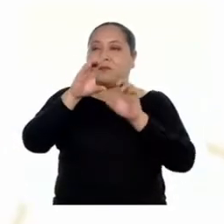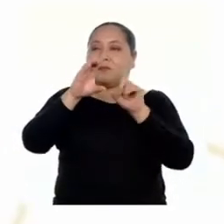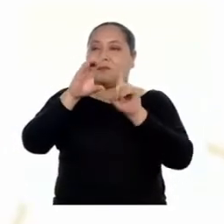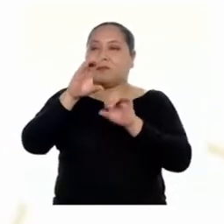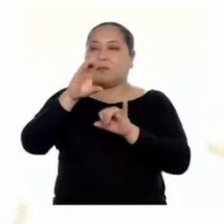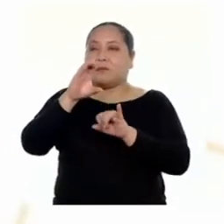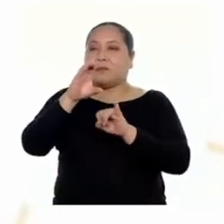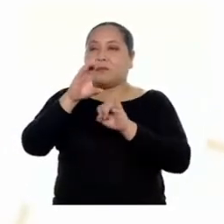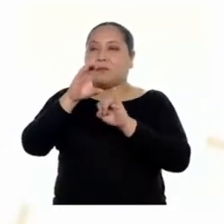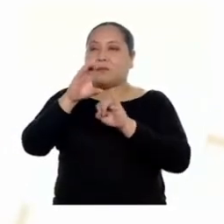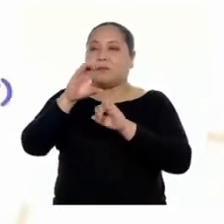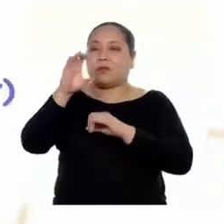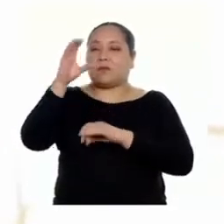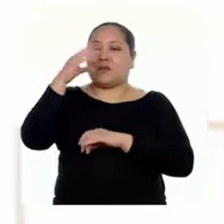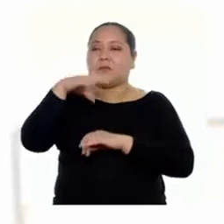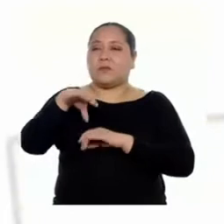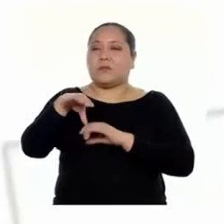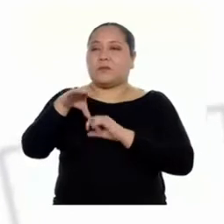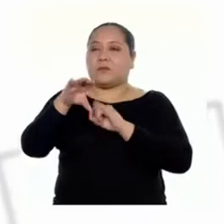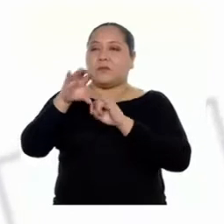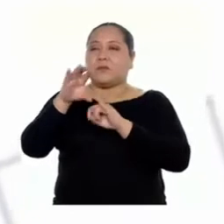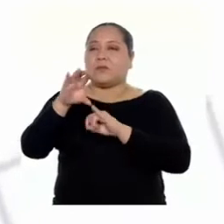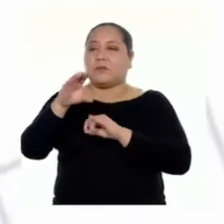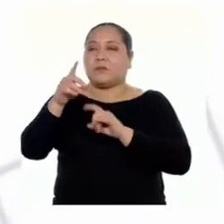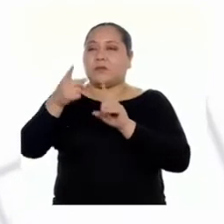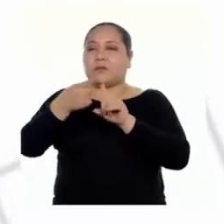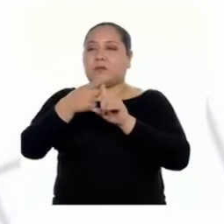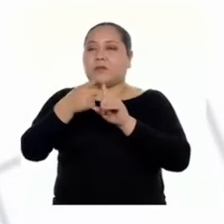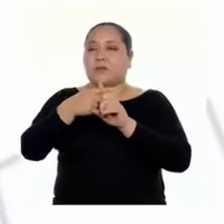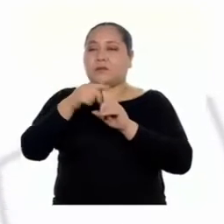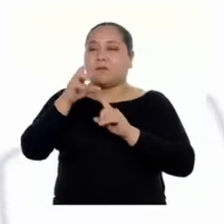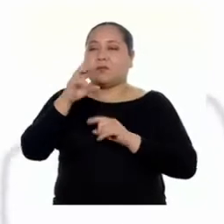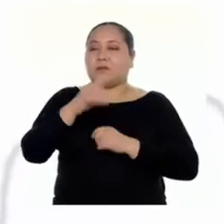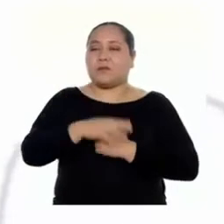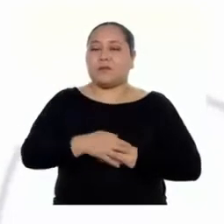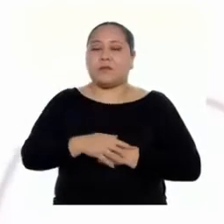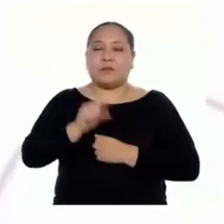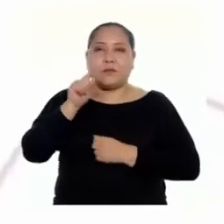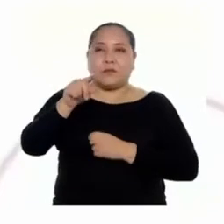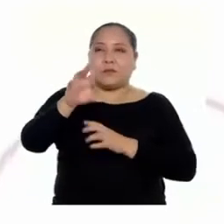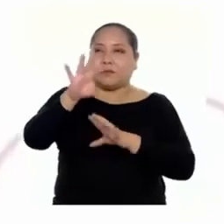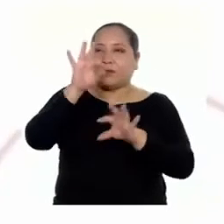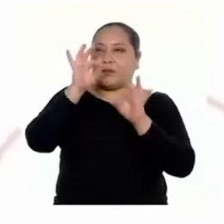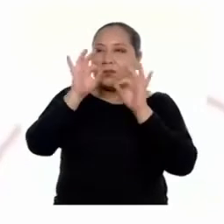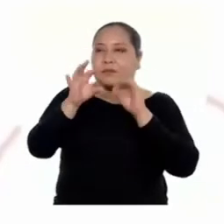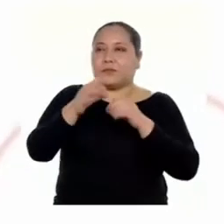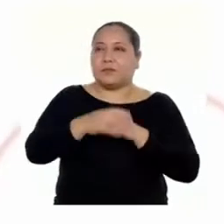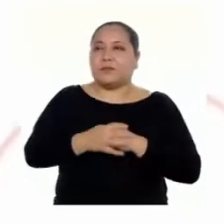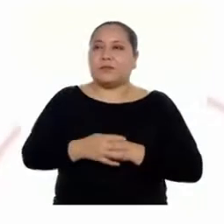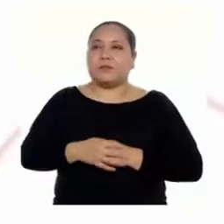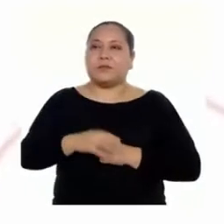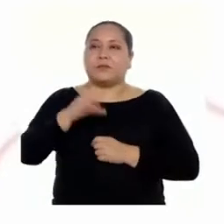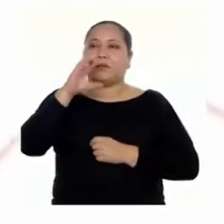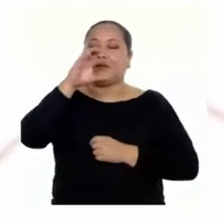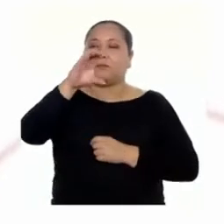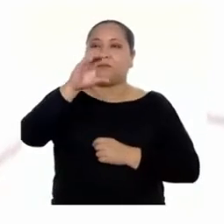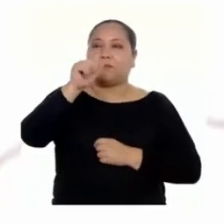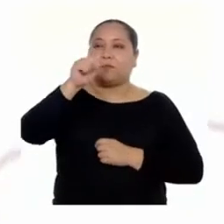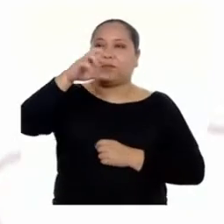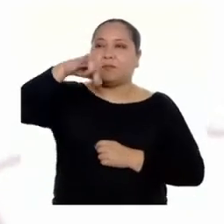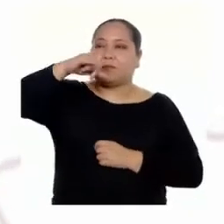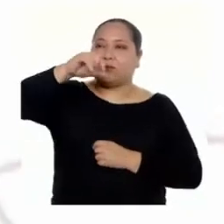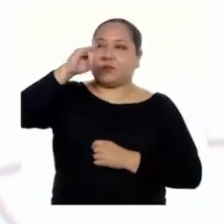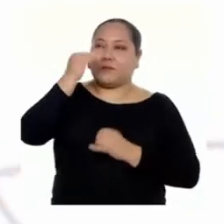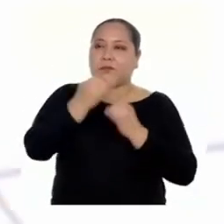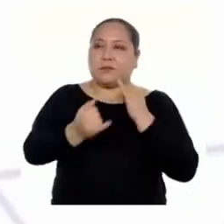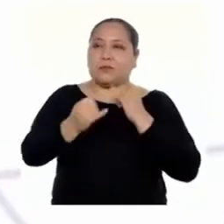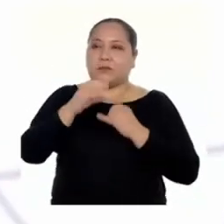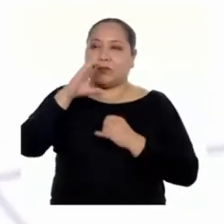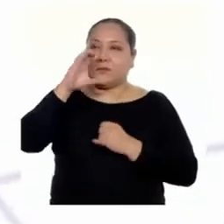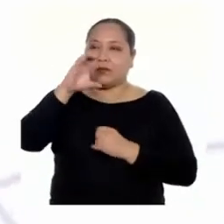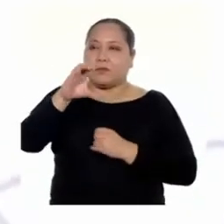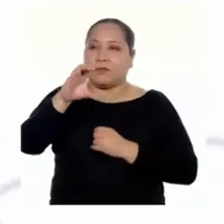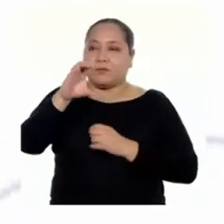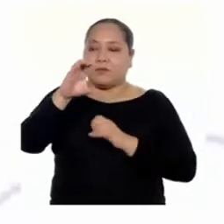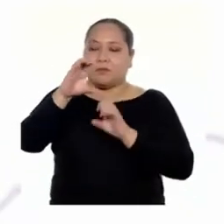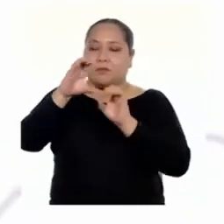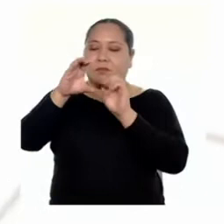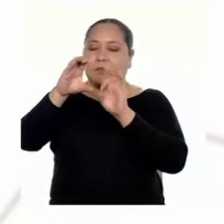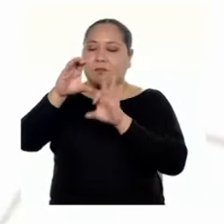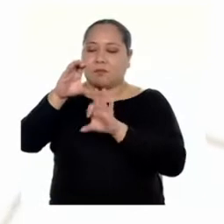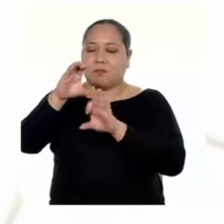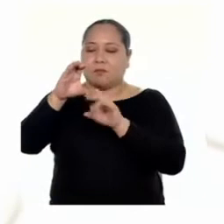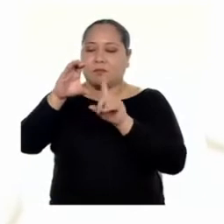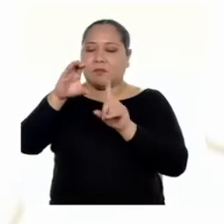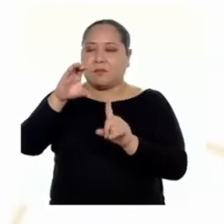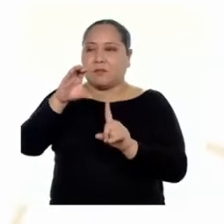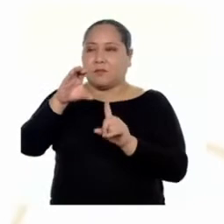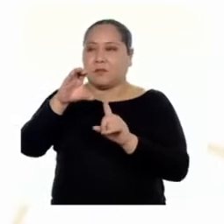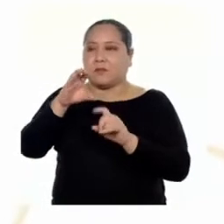I por R. Factorizamos C sub I y obtenemos capital final 1, C sub